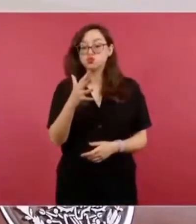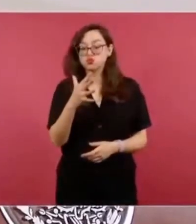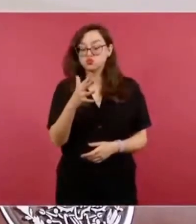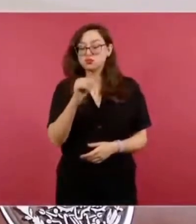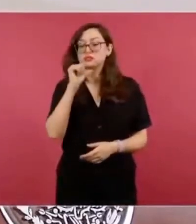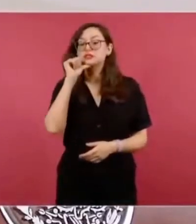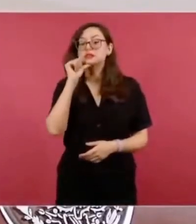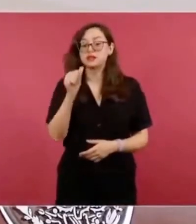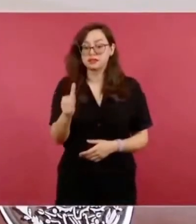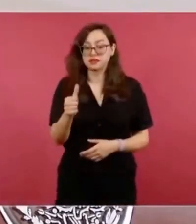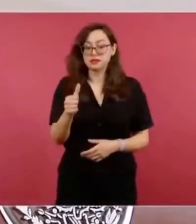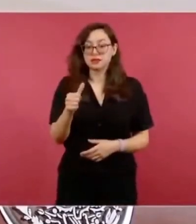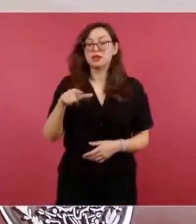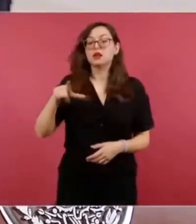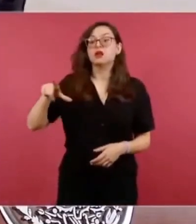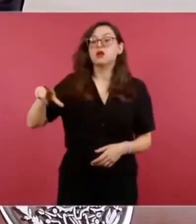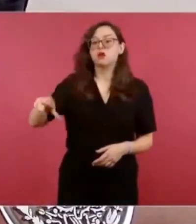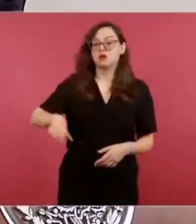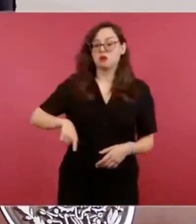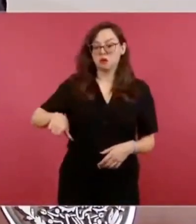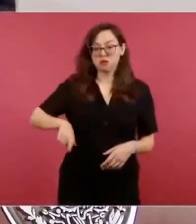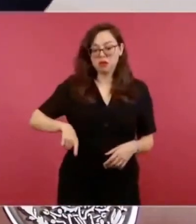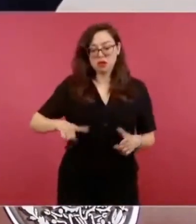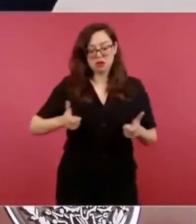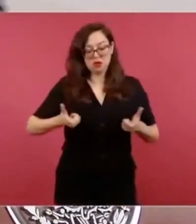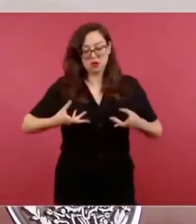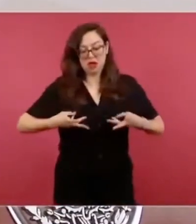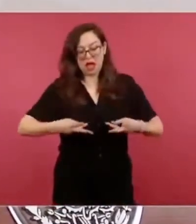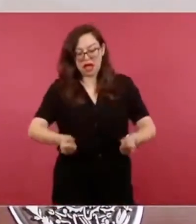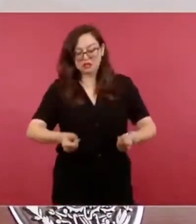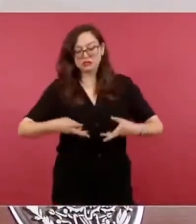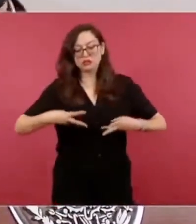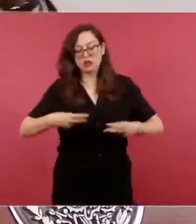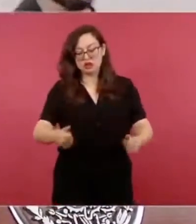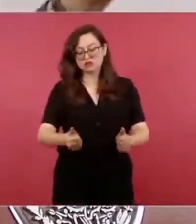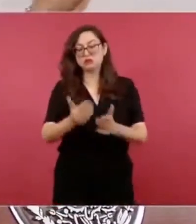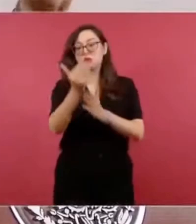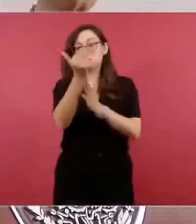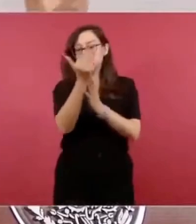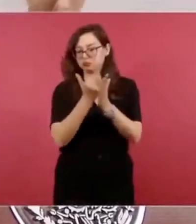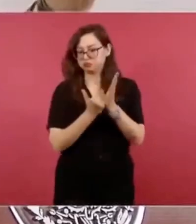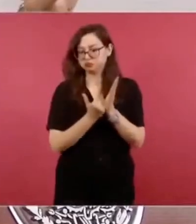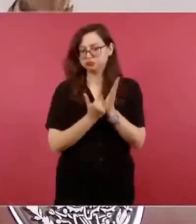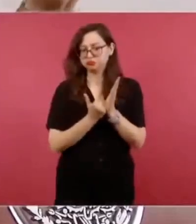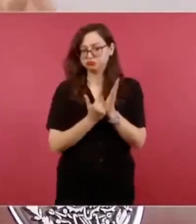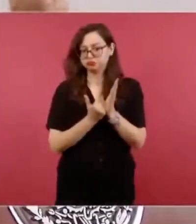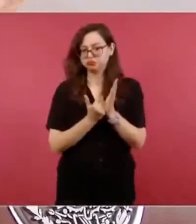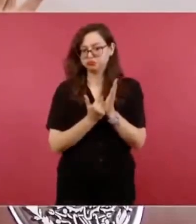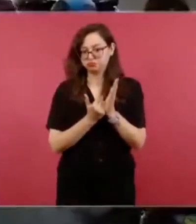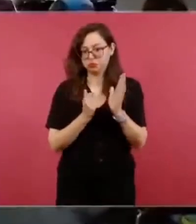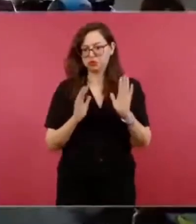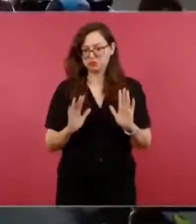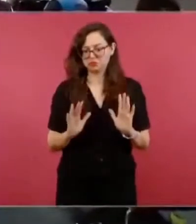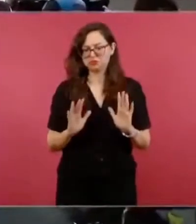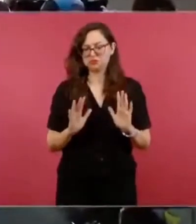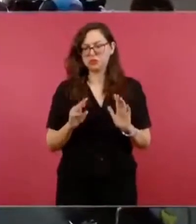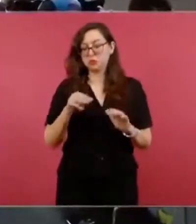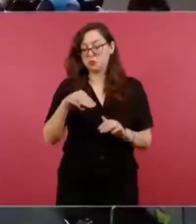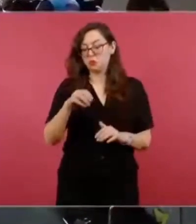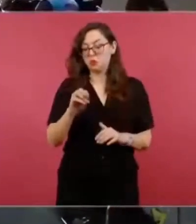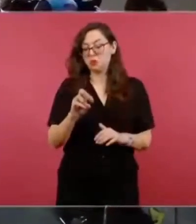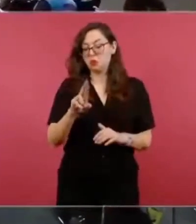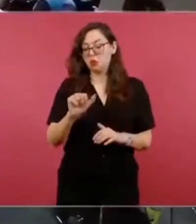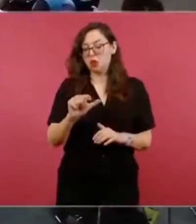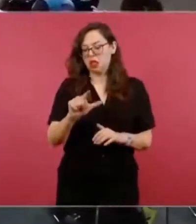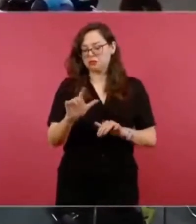porque si no hay corrupción, ahorramos. Ya no hablemos de cuestiones morales. Nada